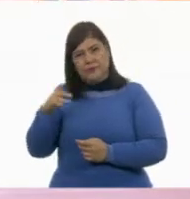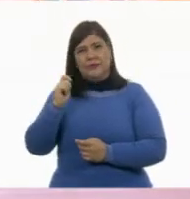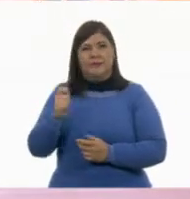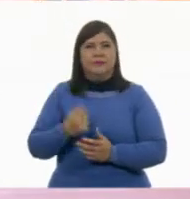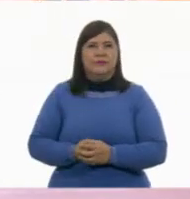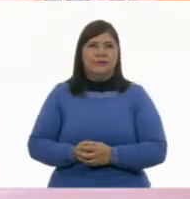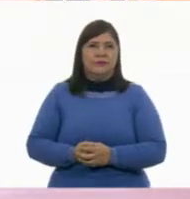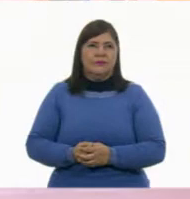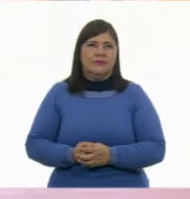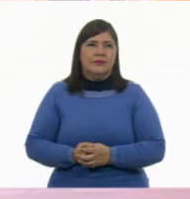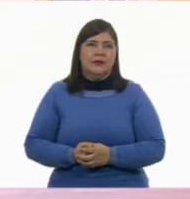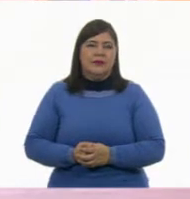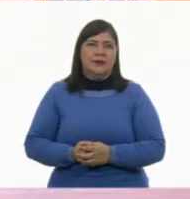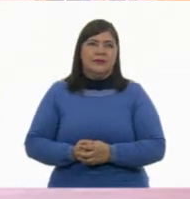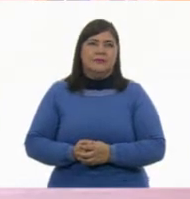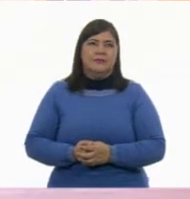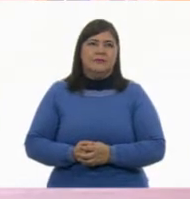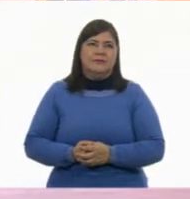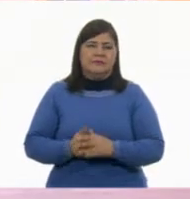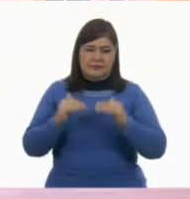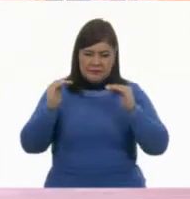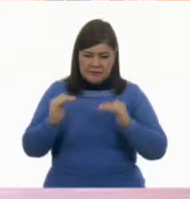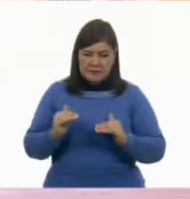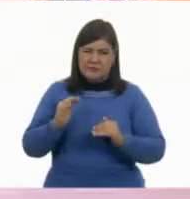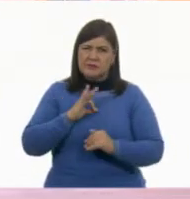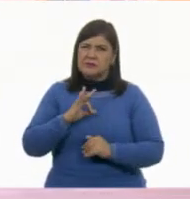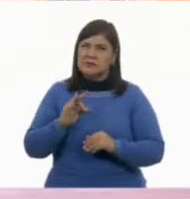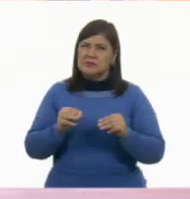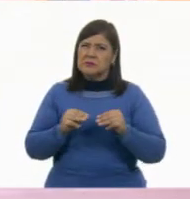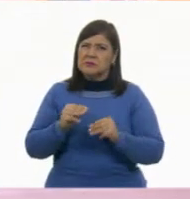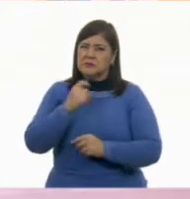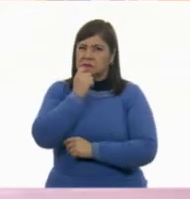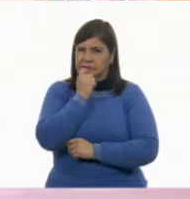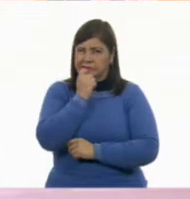será? ¿Qué será en un nivel bajo? ¿Podríamos mover